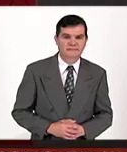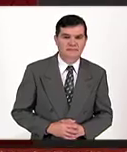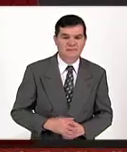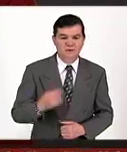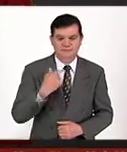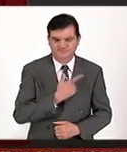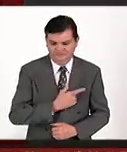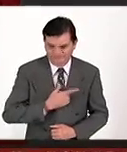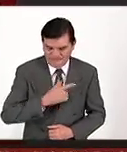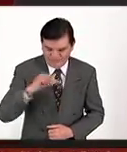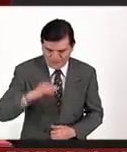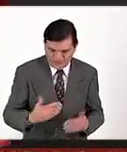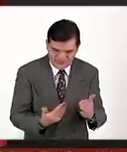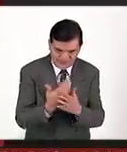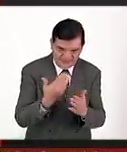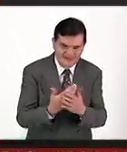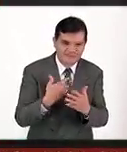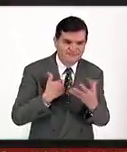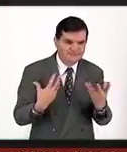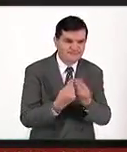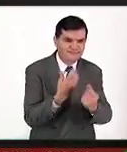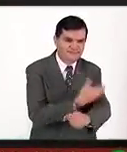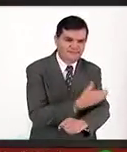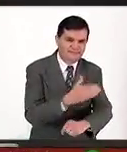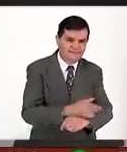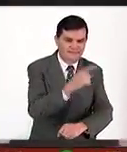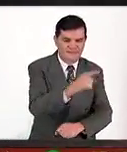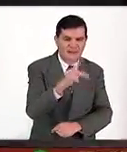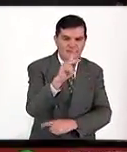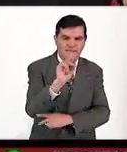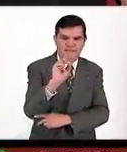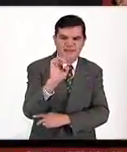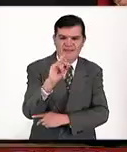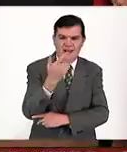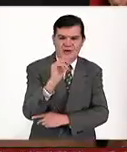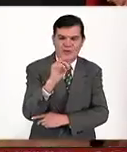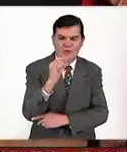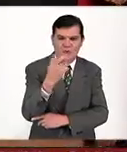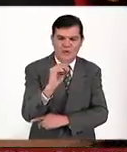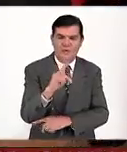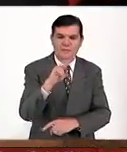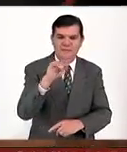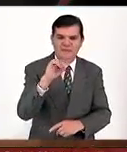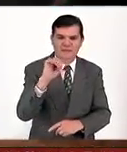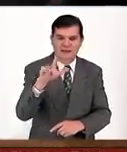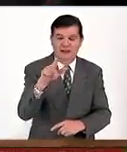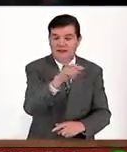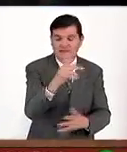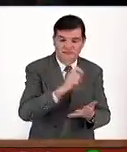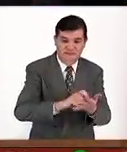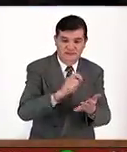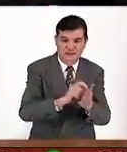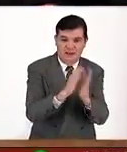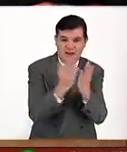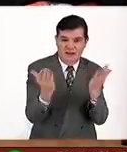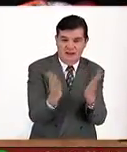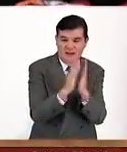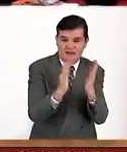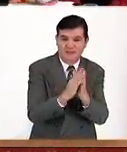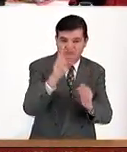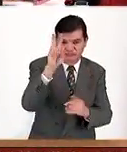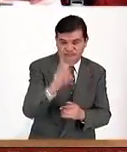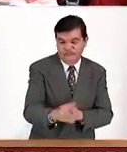Es un gusto que esta mañana esté con nosotros el pedagogo Vidal Schmil. Él escribió un libro, la verdad que es un